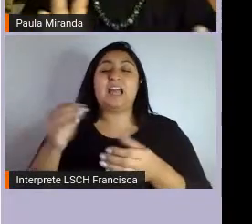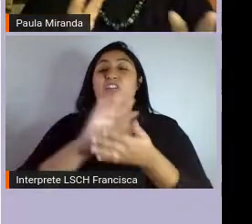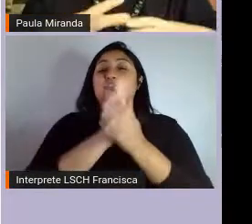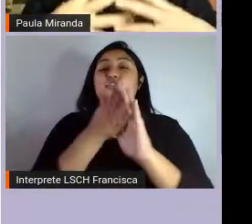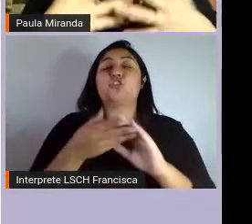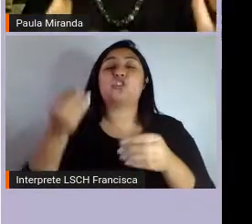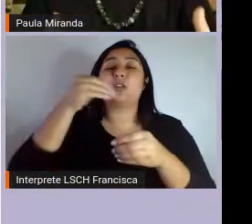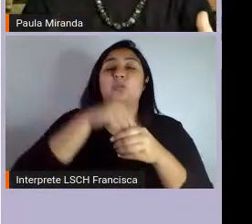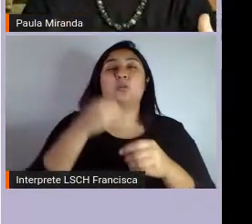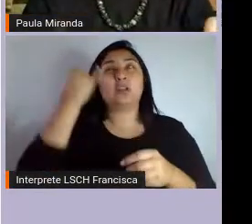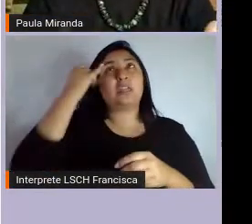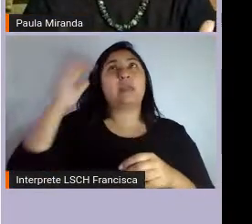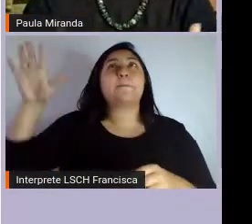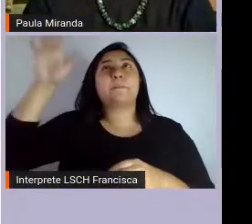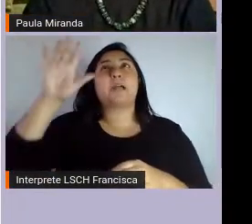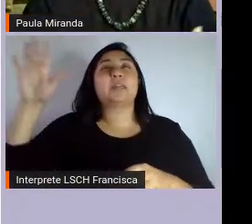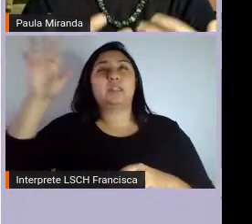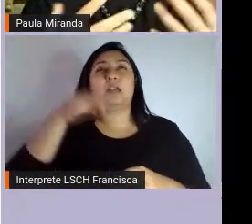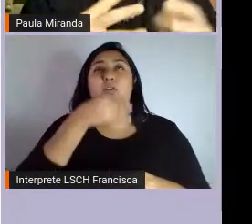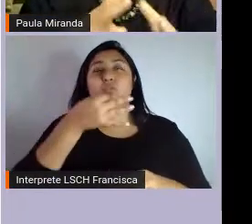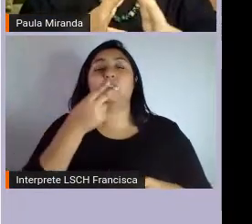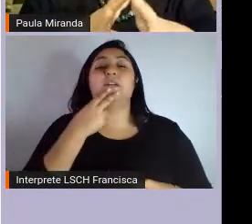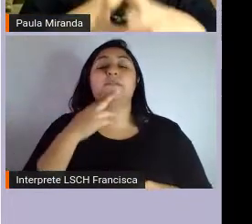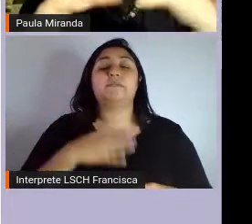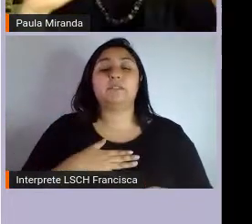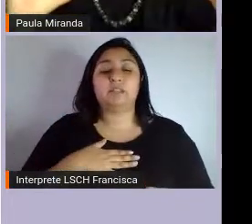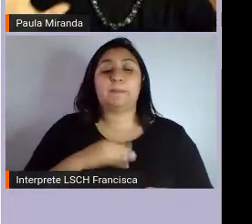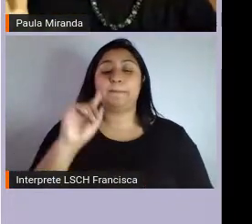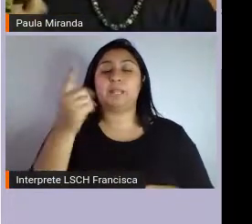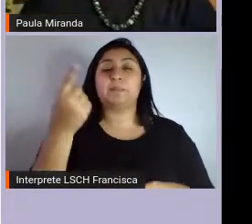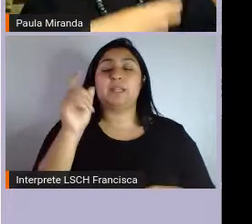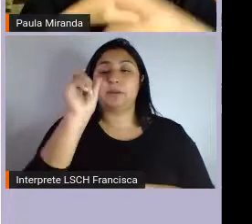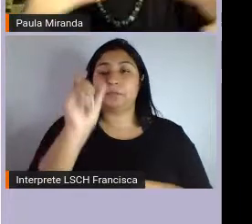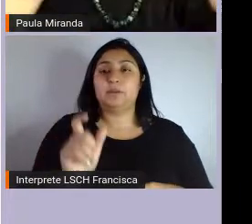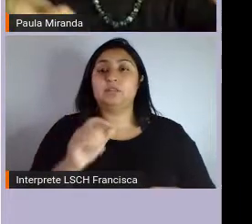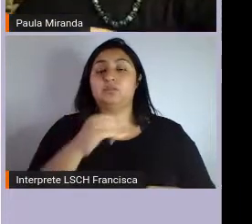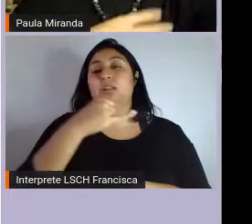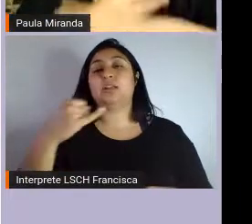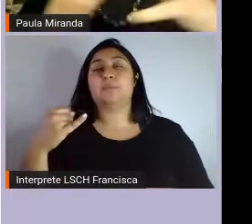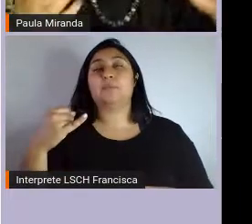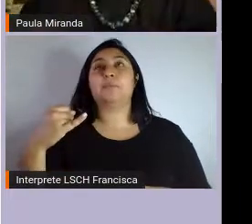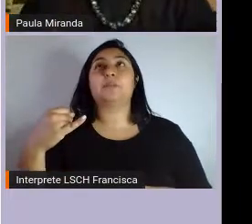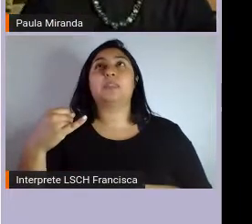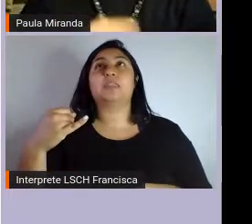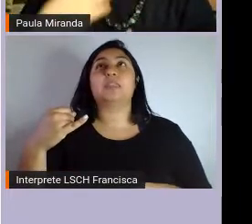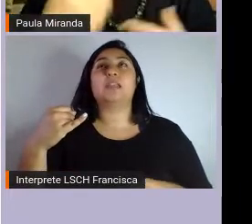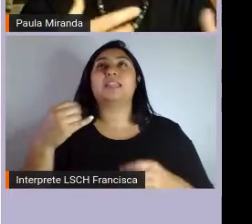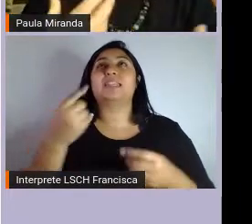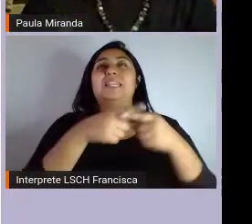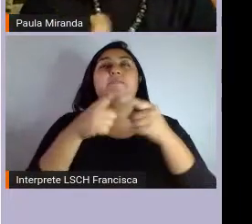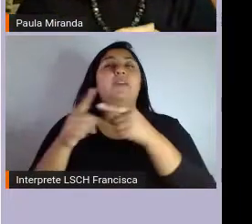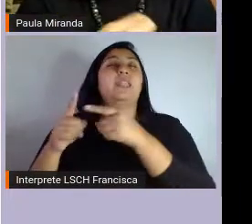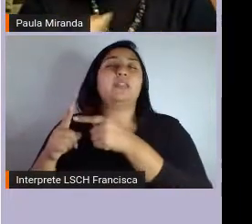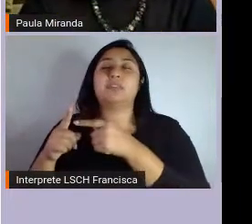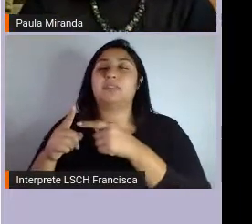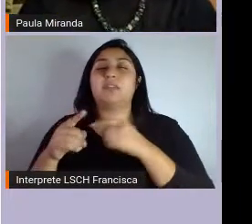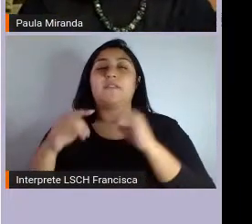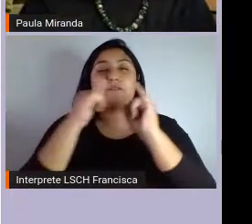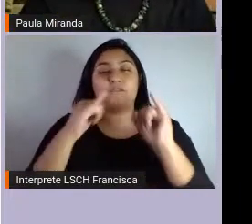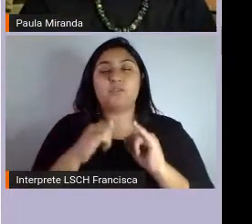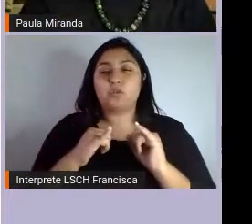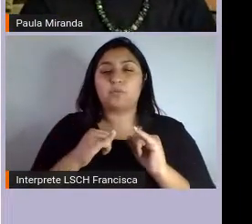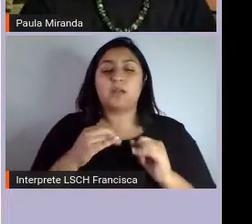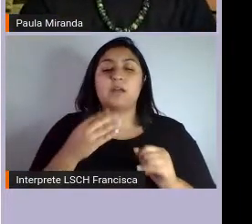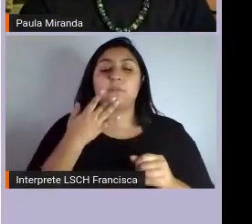imagina contar su vida en primera persona, poligráficamente, multiartísticamente, mucho soporte, porque está también vitalmente en